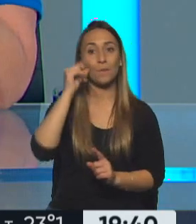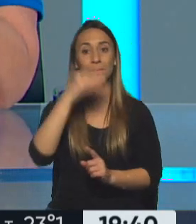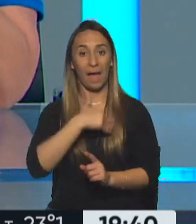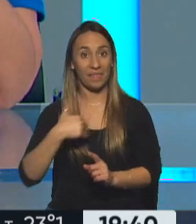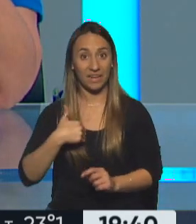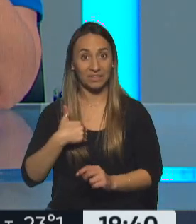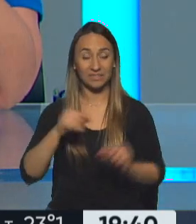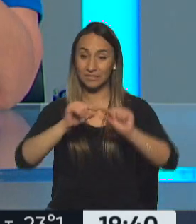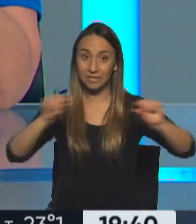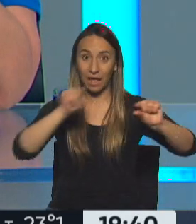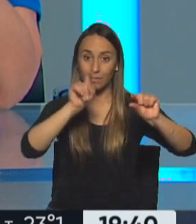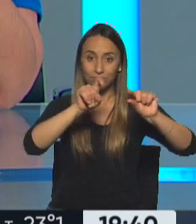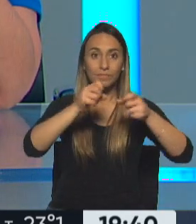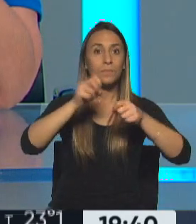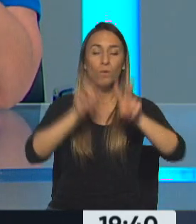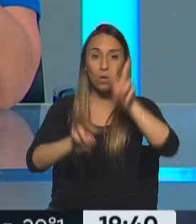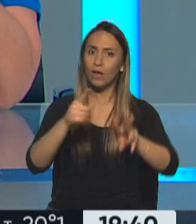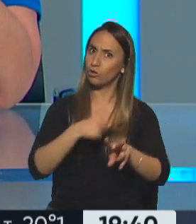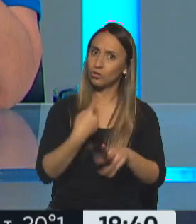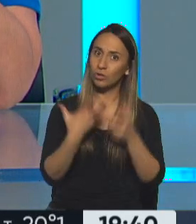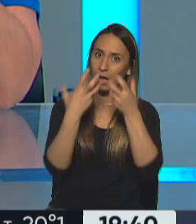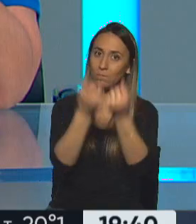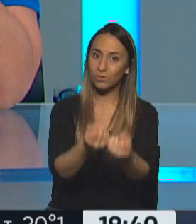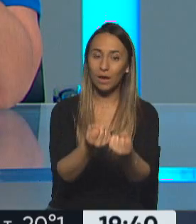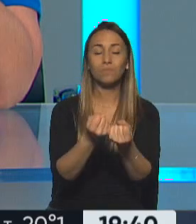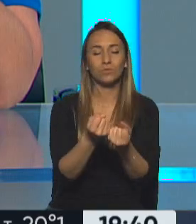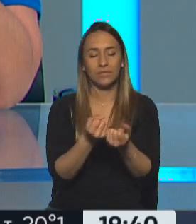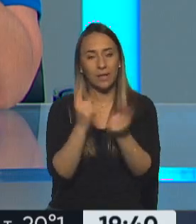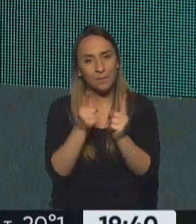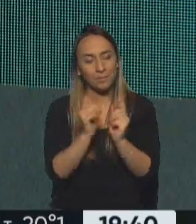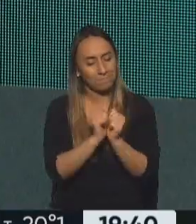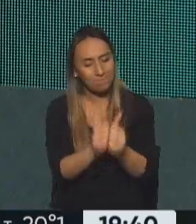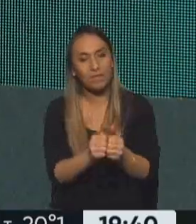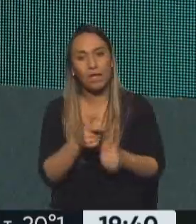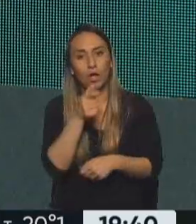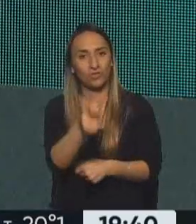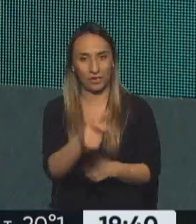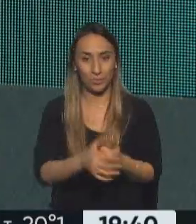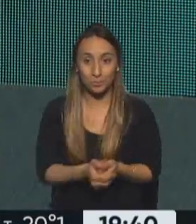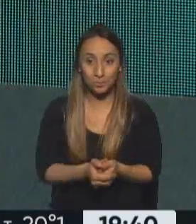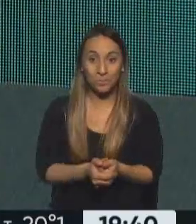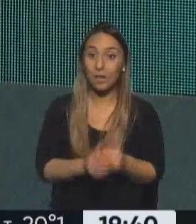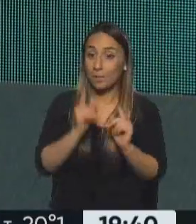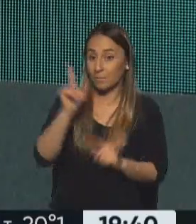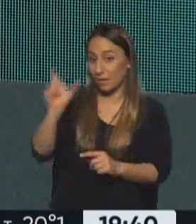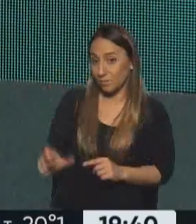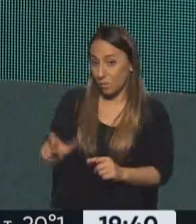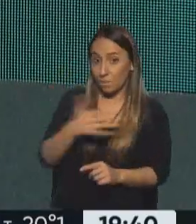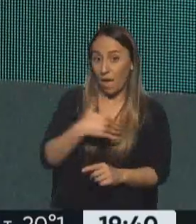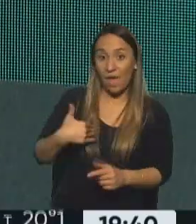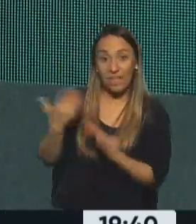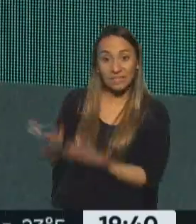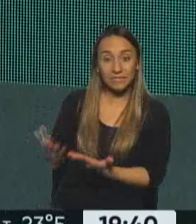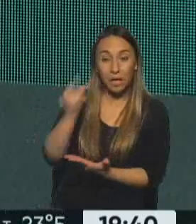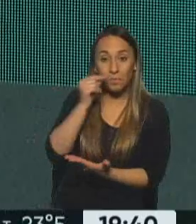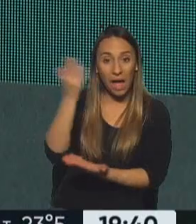nodo donde los vamos a poder acompañar, ayudar y guiar. La necesidad de hablar desde la propia voz. Mamás,